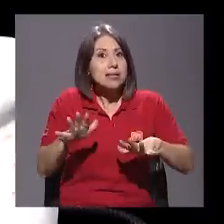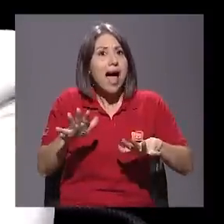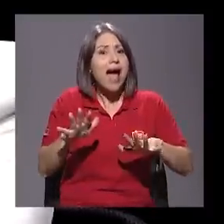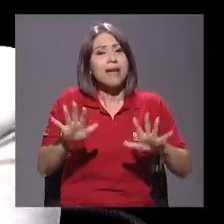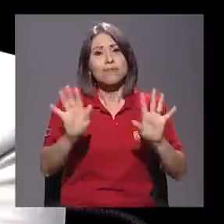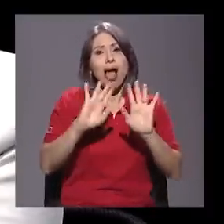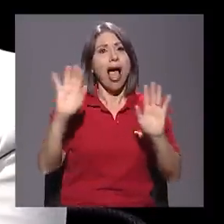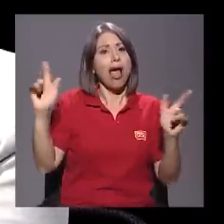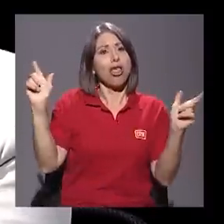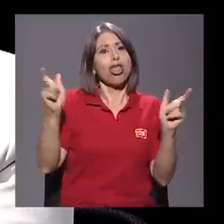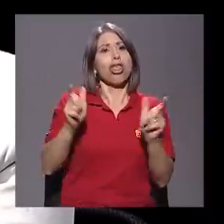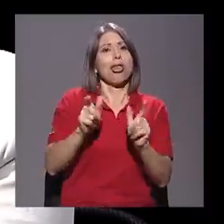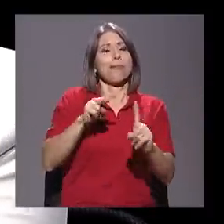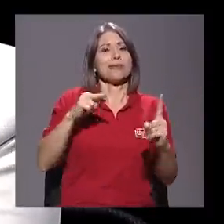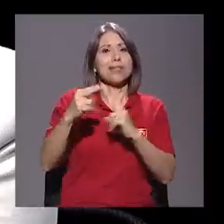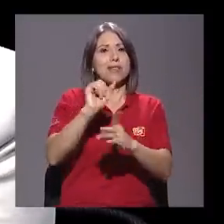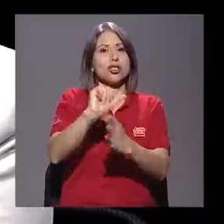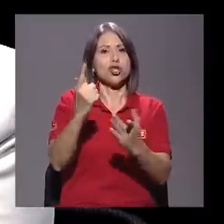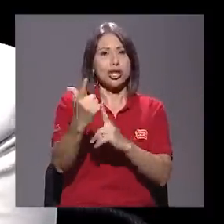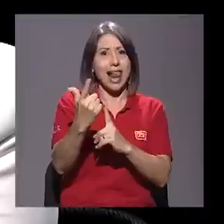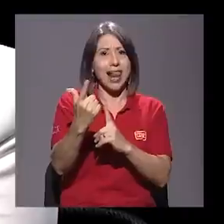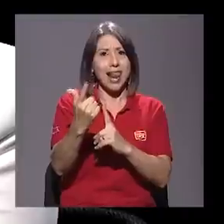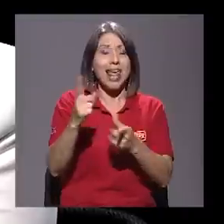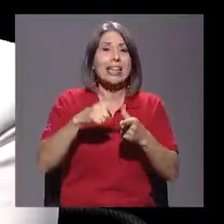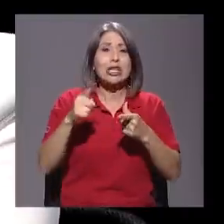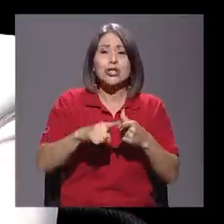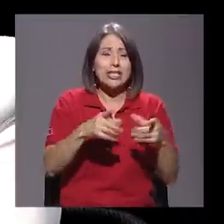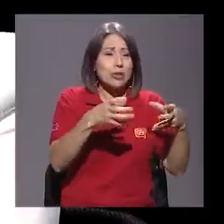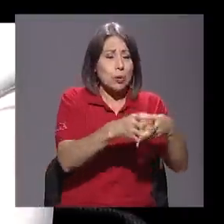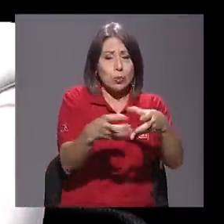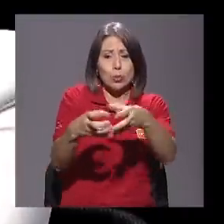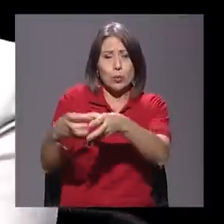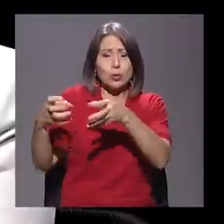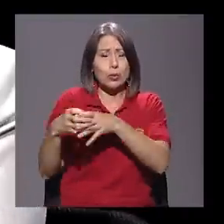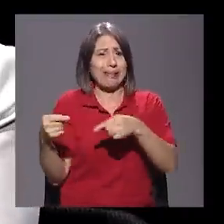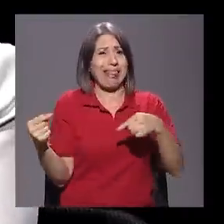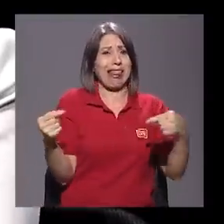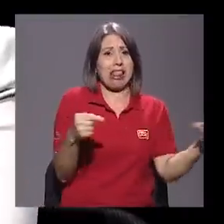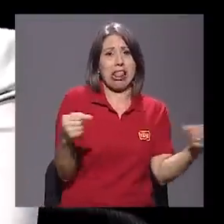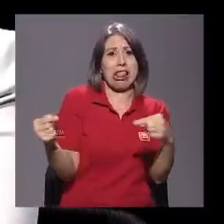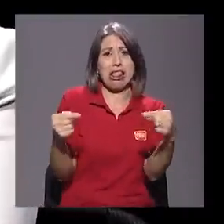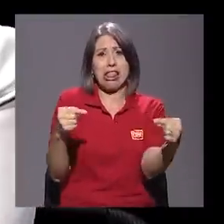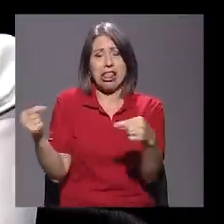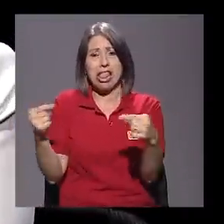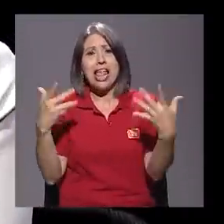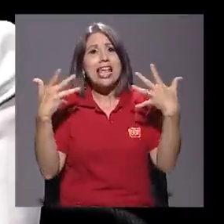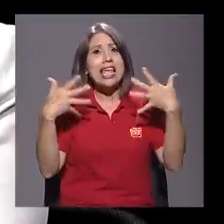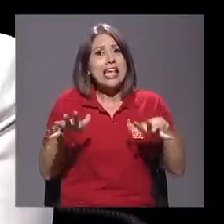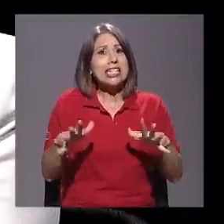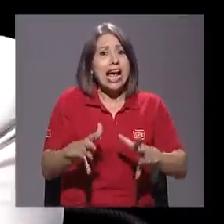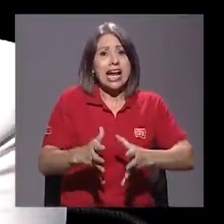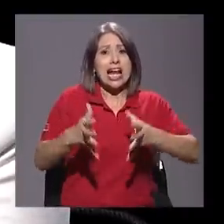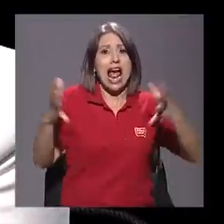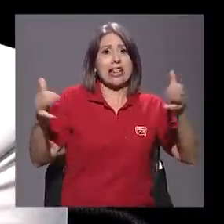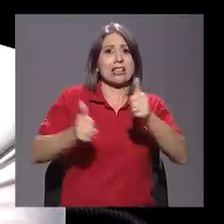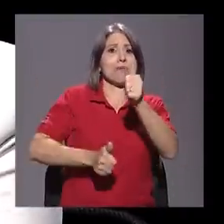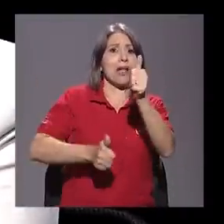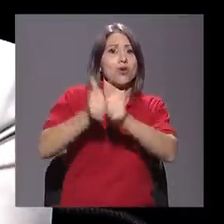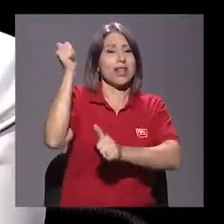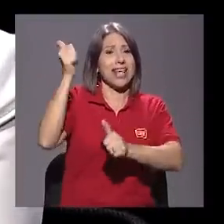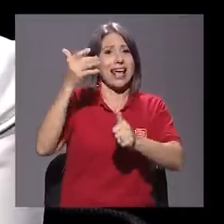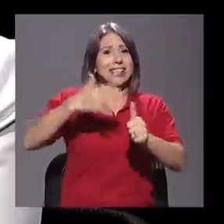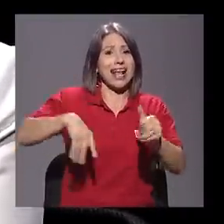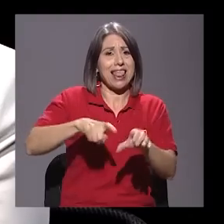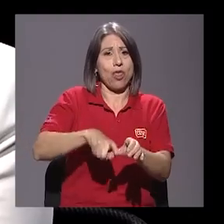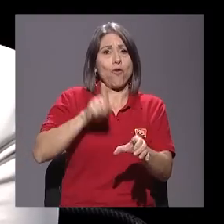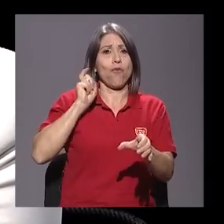perspectiva social. Y en medio de todo eso, conflictos entre sectores que han quedado, grandes mayorías que han quedado fuera de ese modelo de desarrollo, de